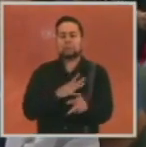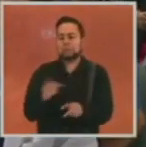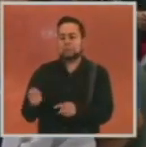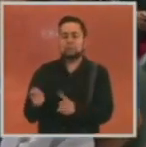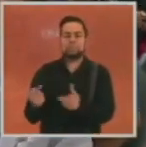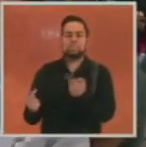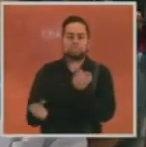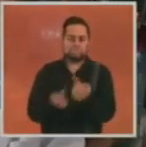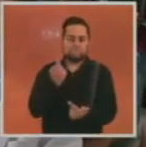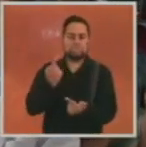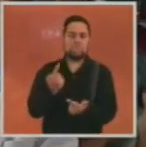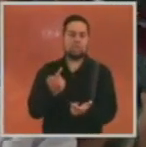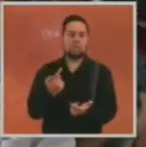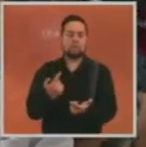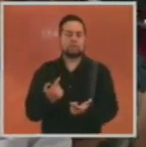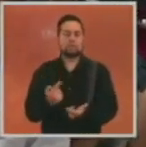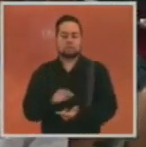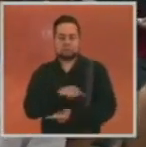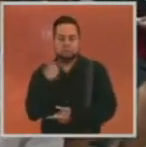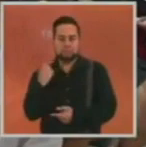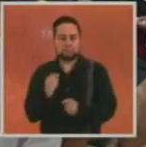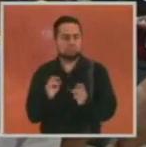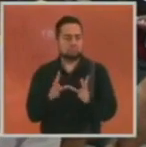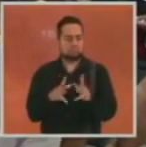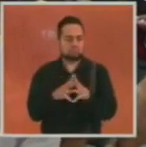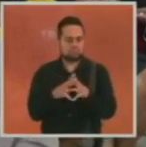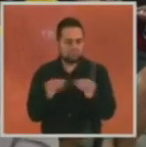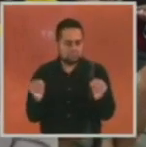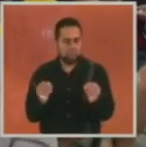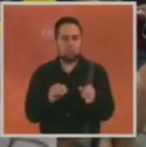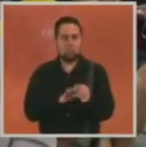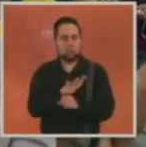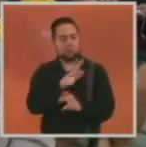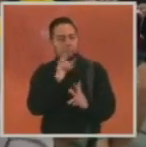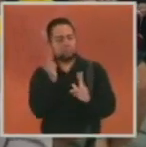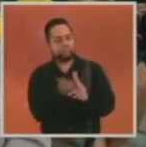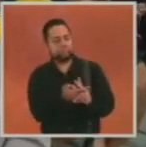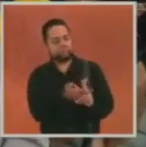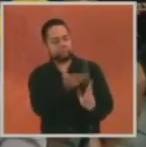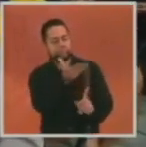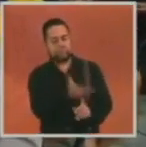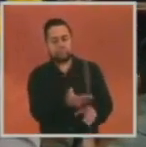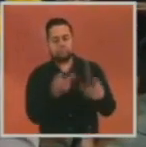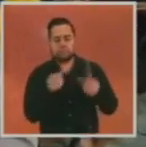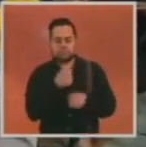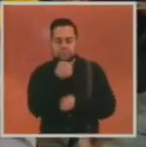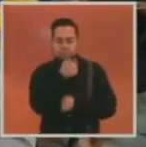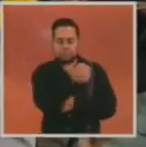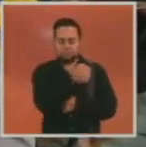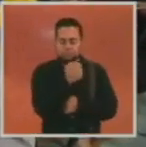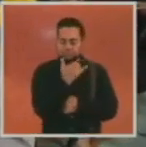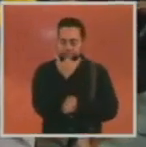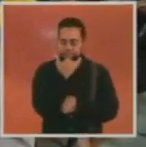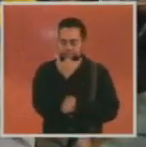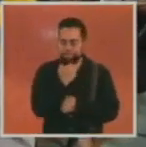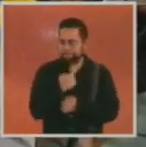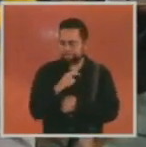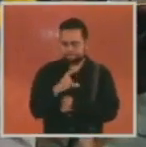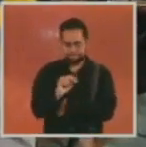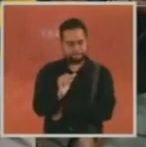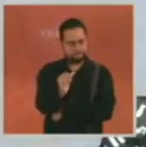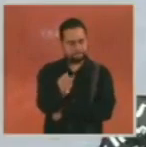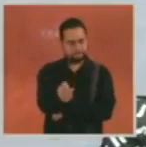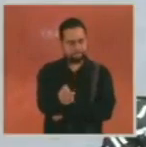se lastimen o que desaparezcan o que asesinen a un periodista eso no lo vamos a